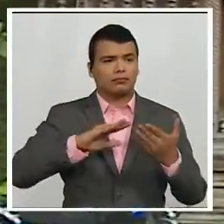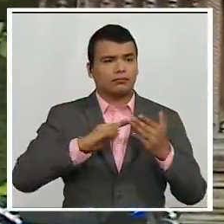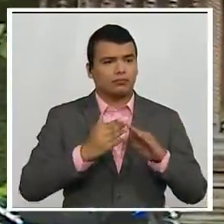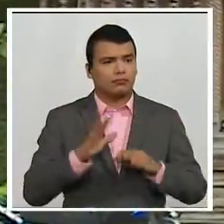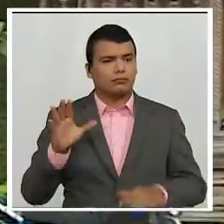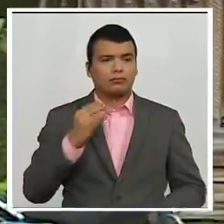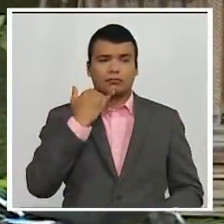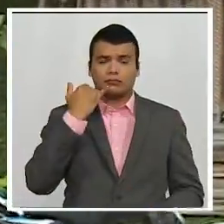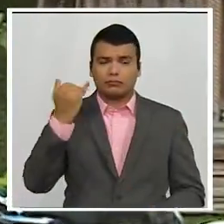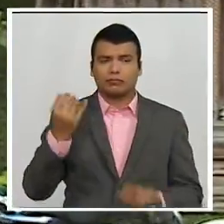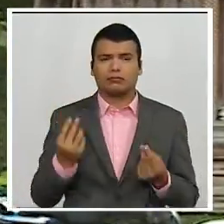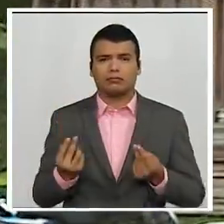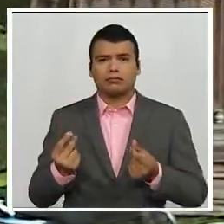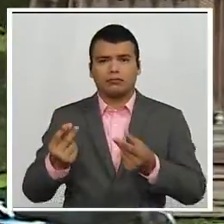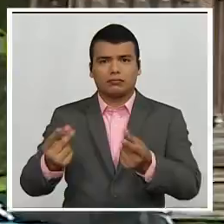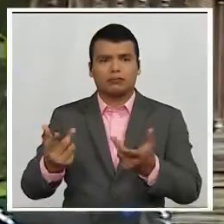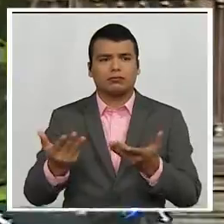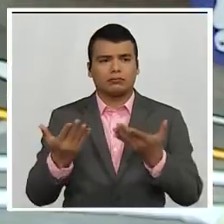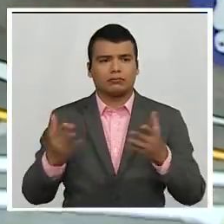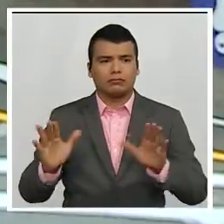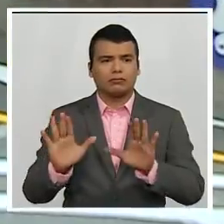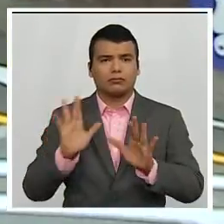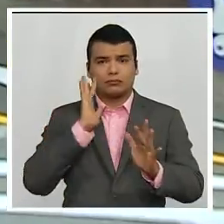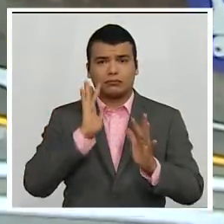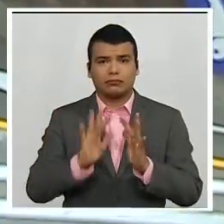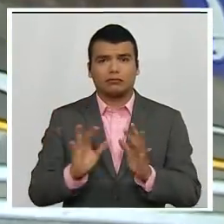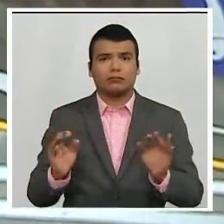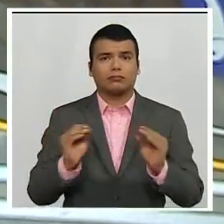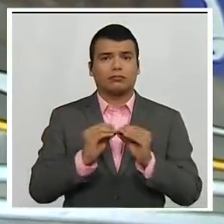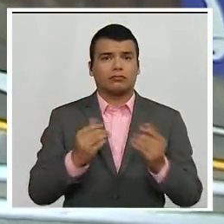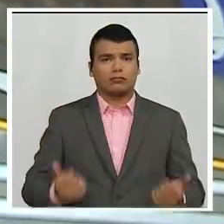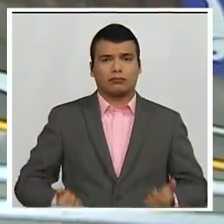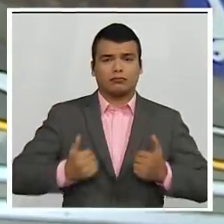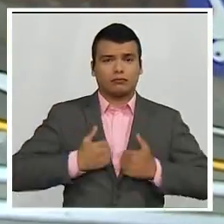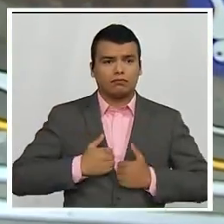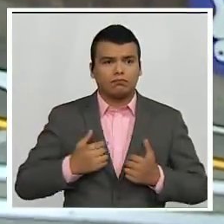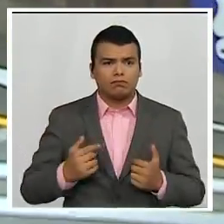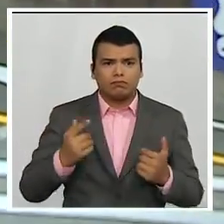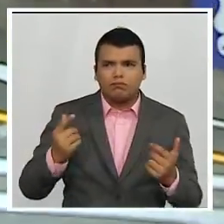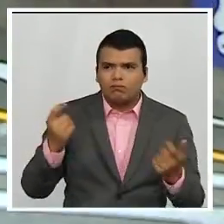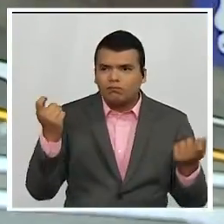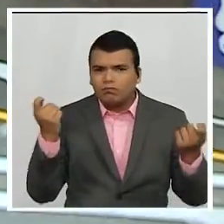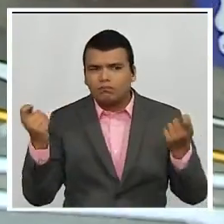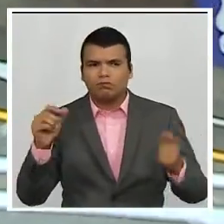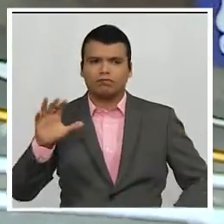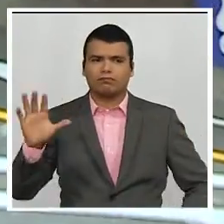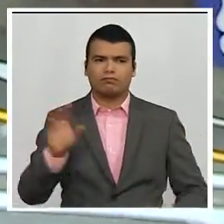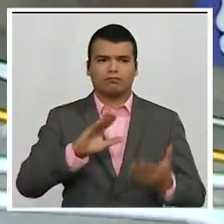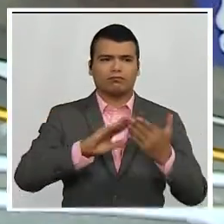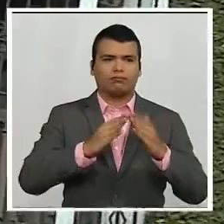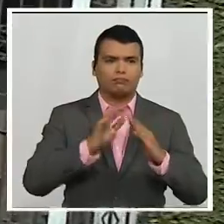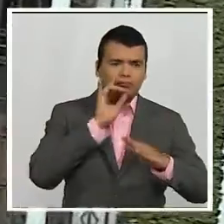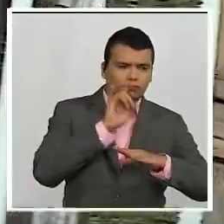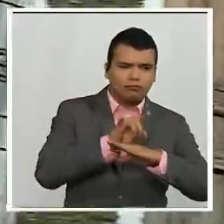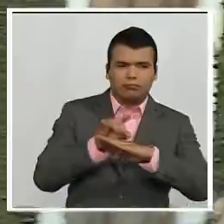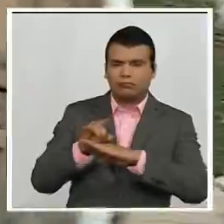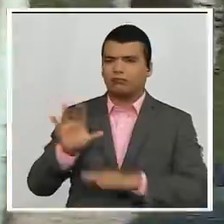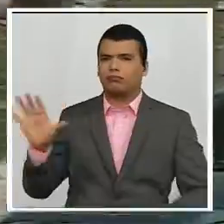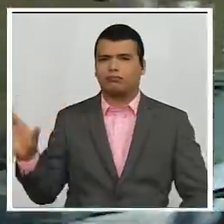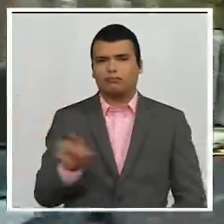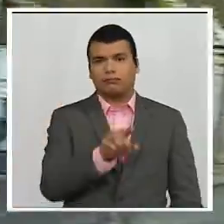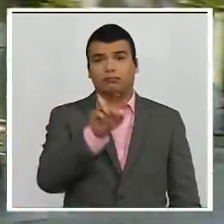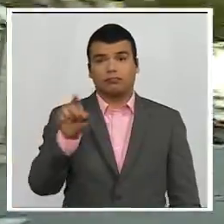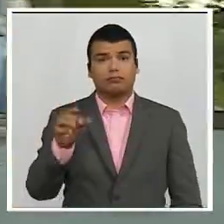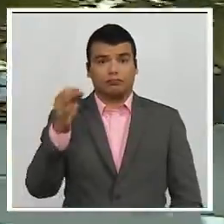llama oportuna en el momento que y aprovechar todos los ojos de la comunidad para que sean los ojos de las autoridades según la